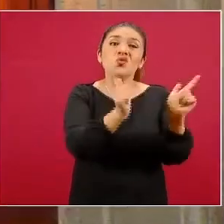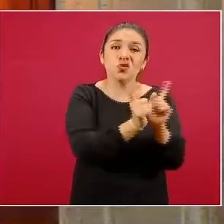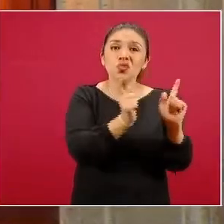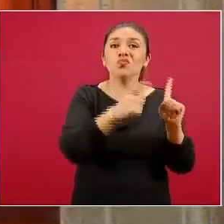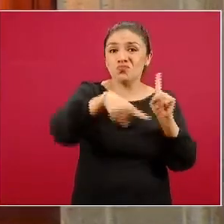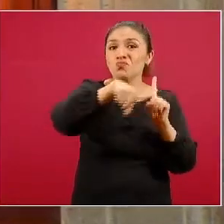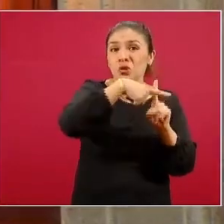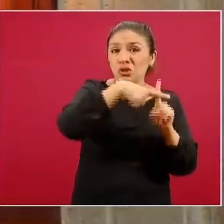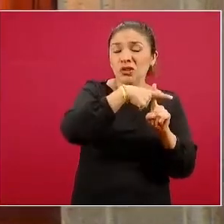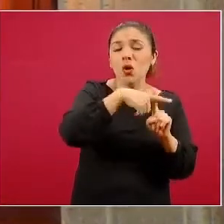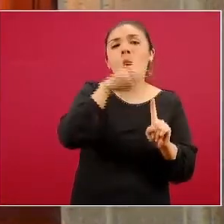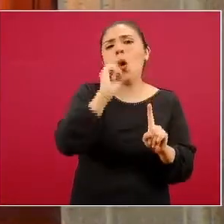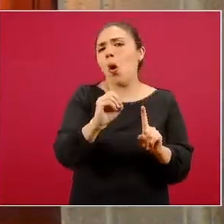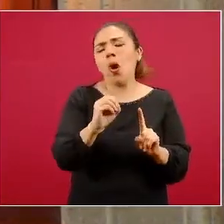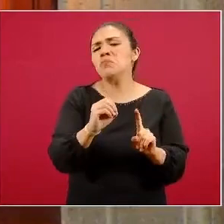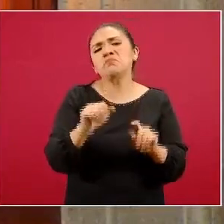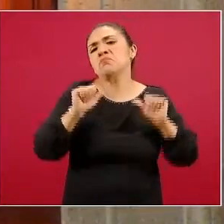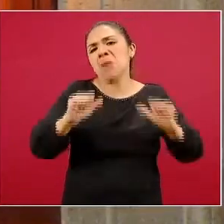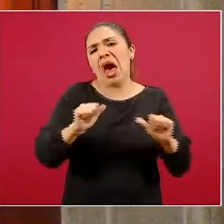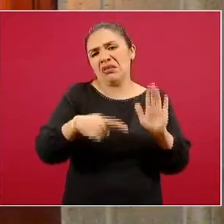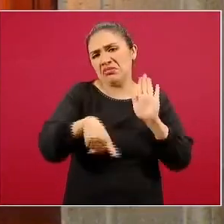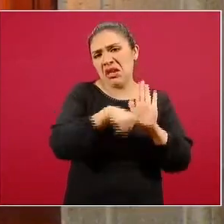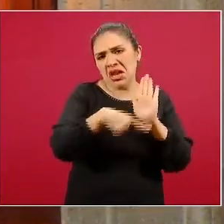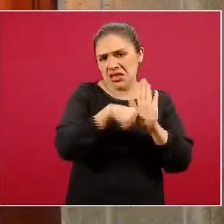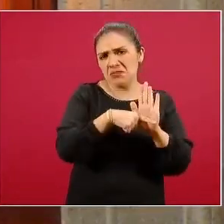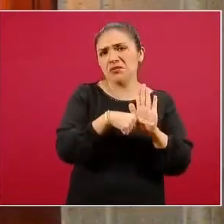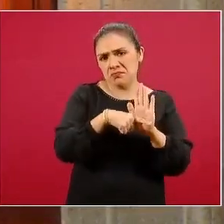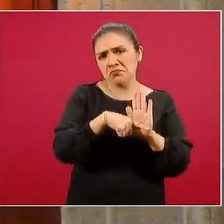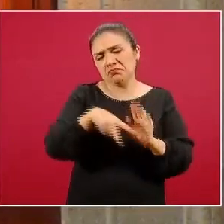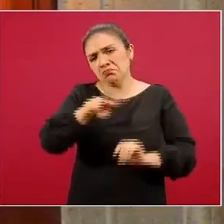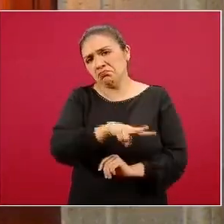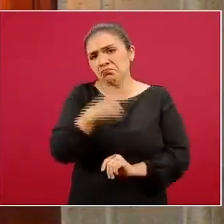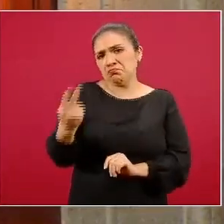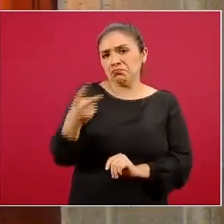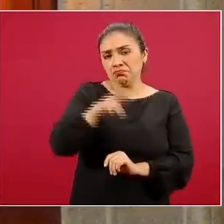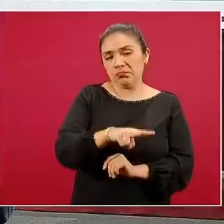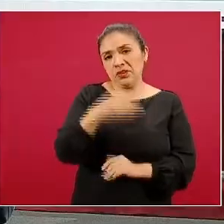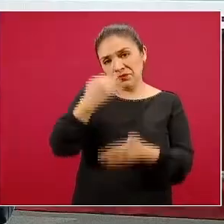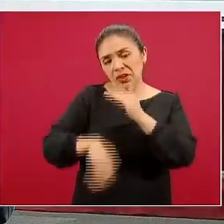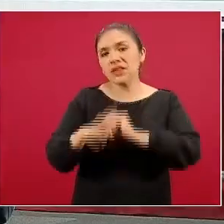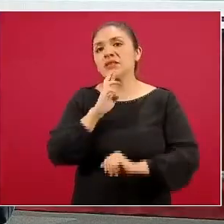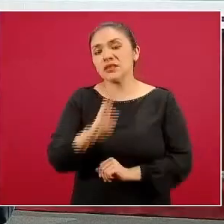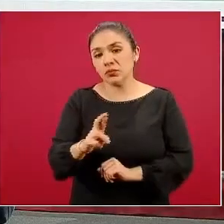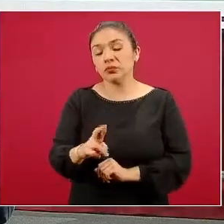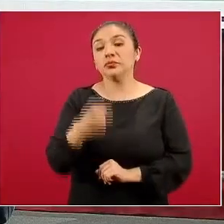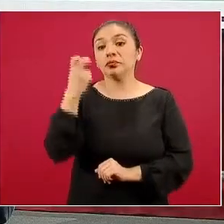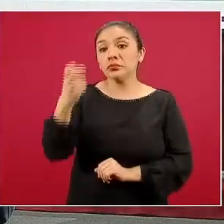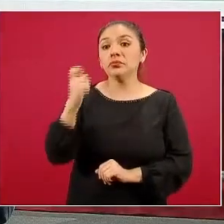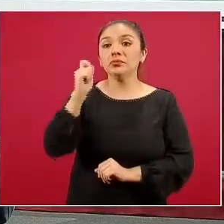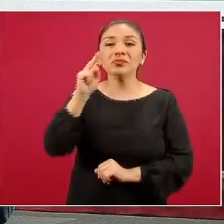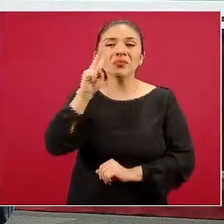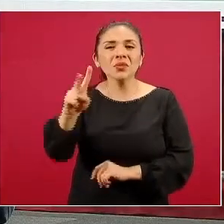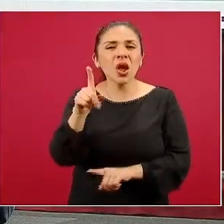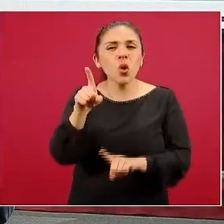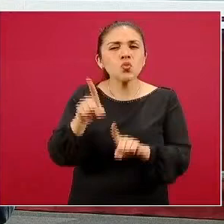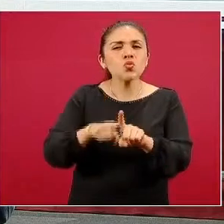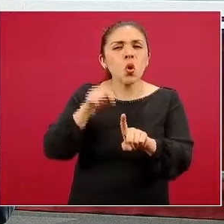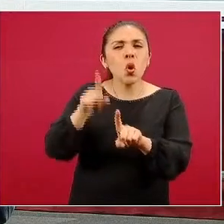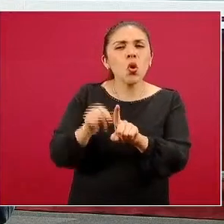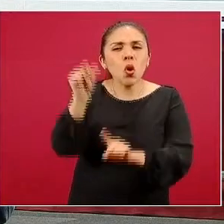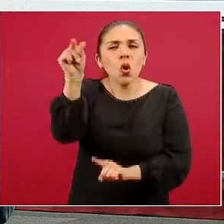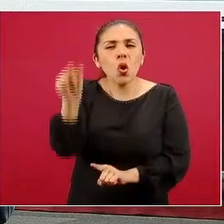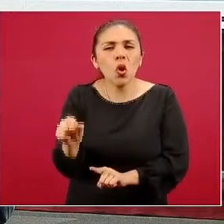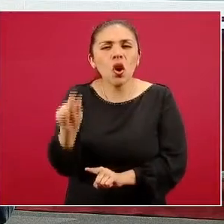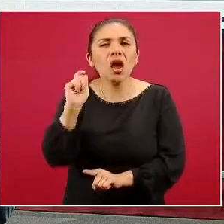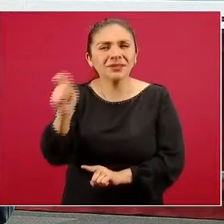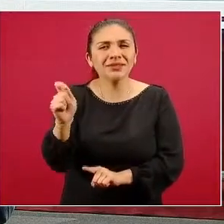de casos confirmados o dentro del grupo de casos descartados, que precisamente los vemos representados